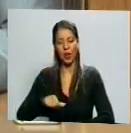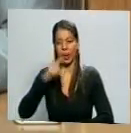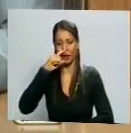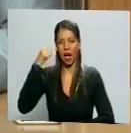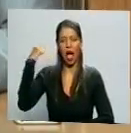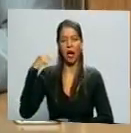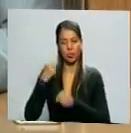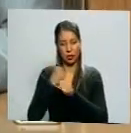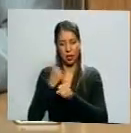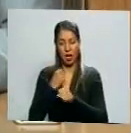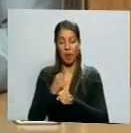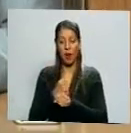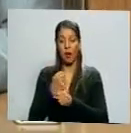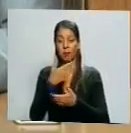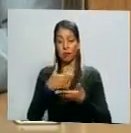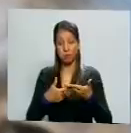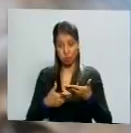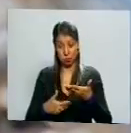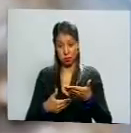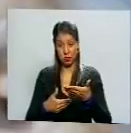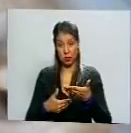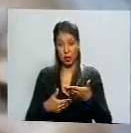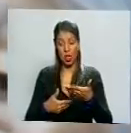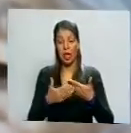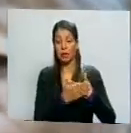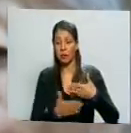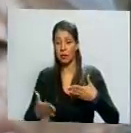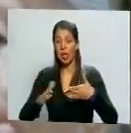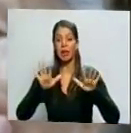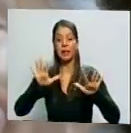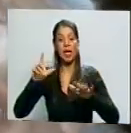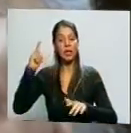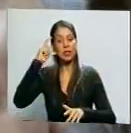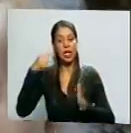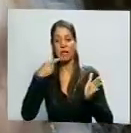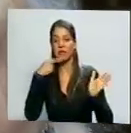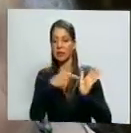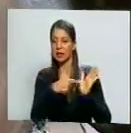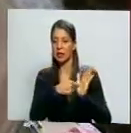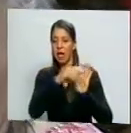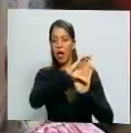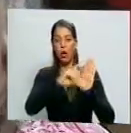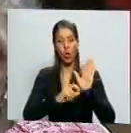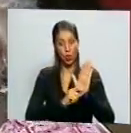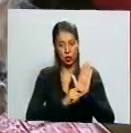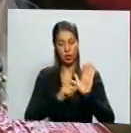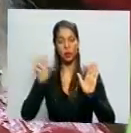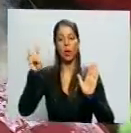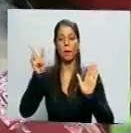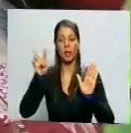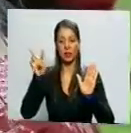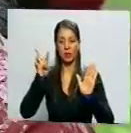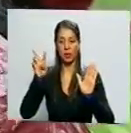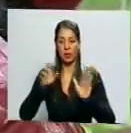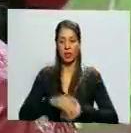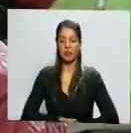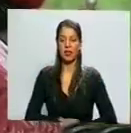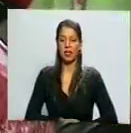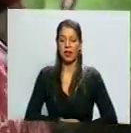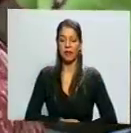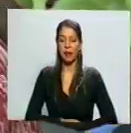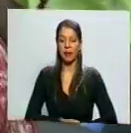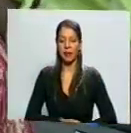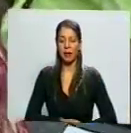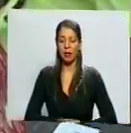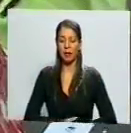Asamblea Nacional Constituyente dentro de los próximos 10 días, como establece la Constitución Nacional.